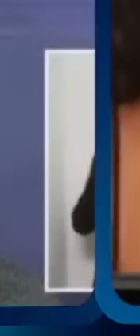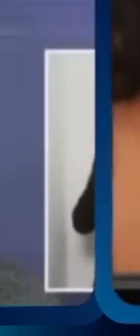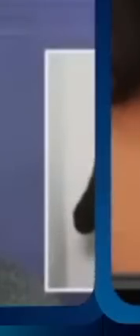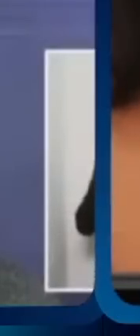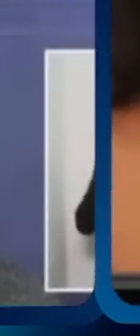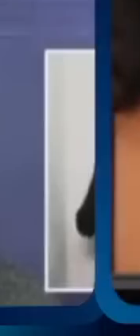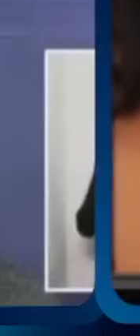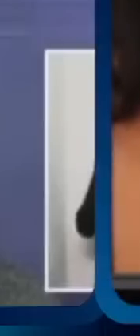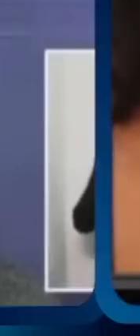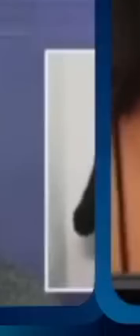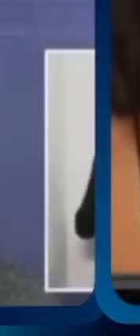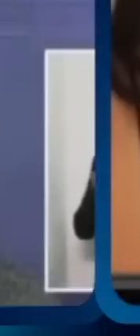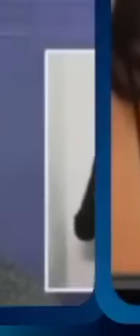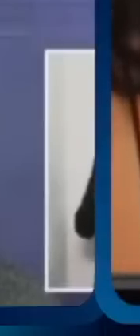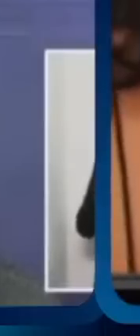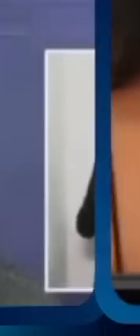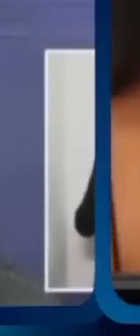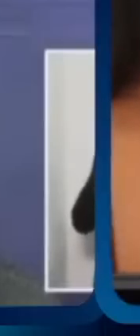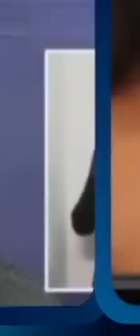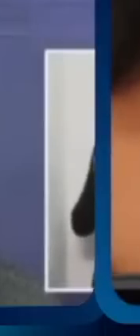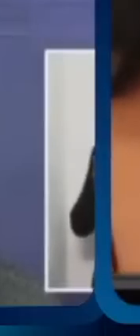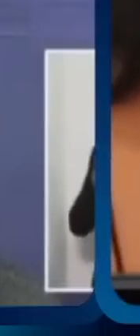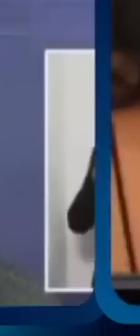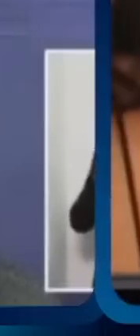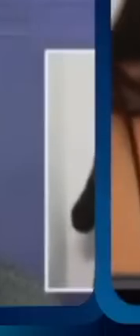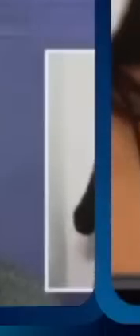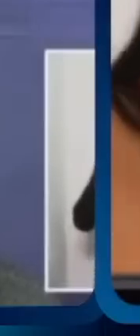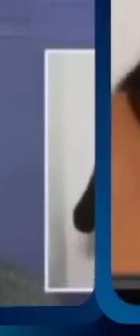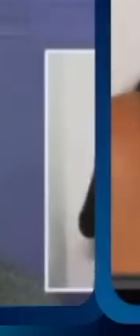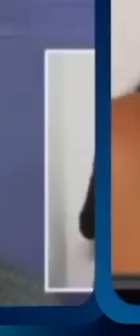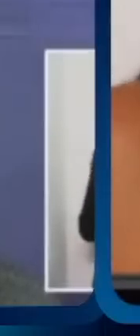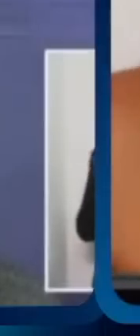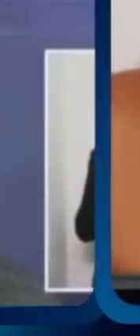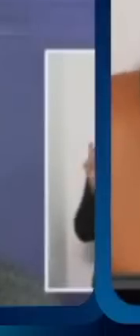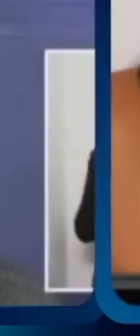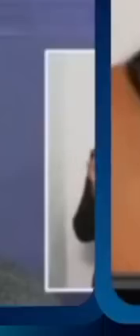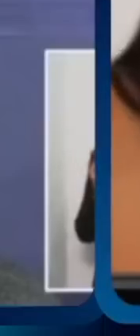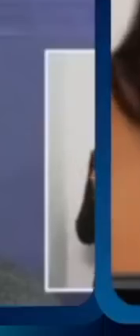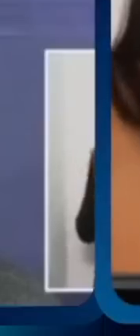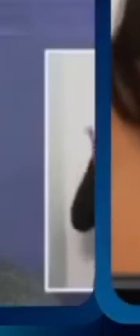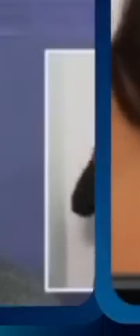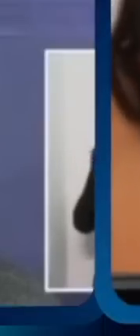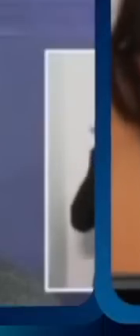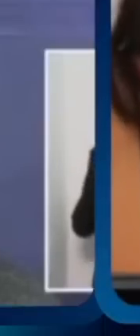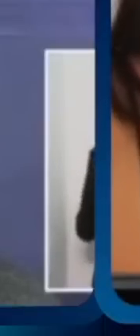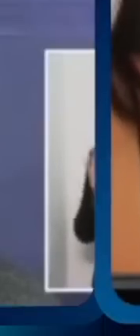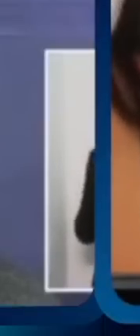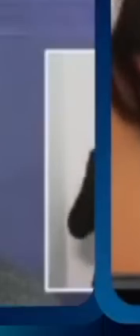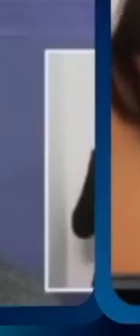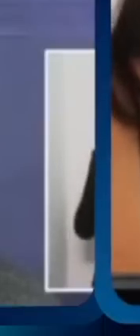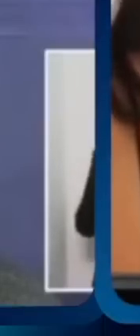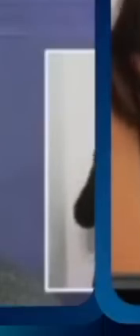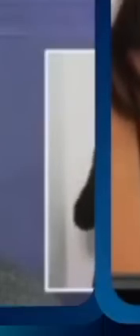solapar actos de corrupción en un recinto tan importante como es el tercer poder, que me refiero a al